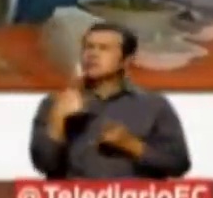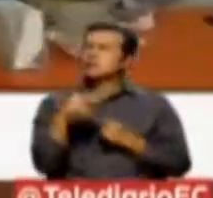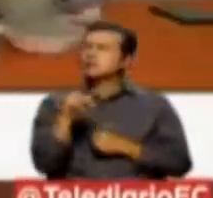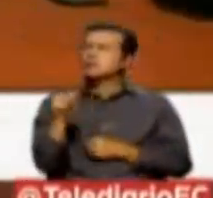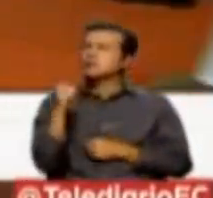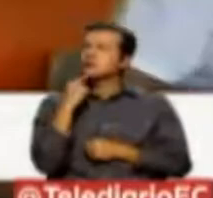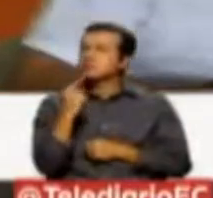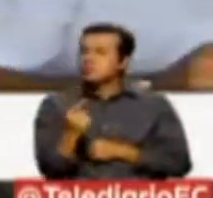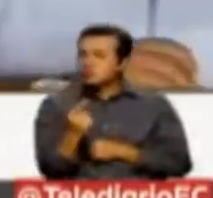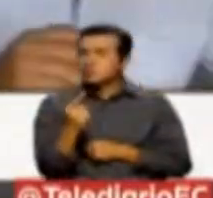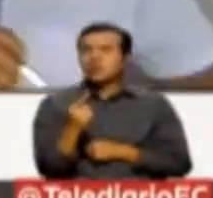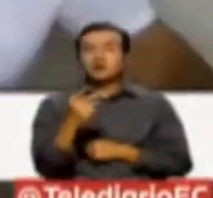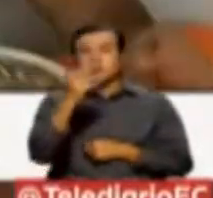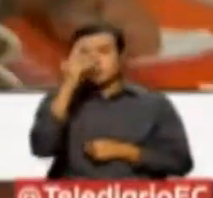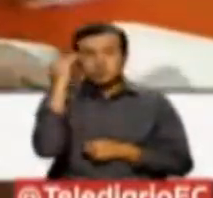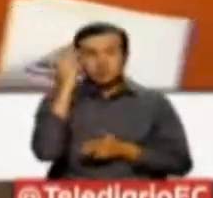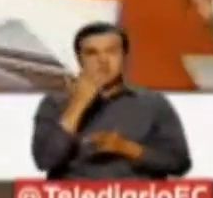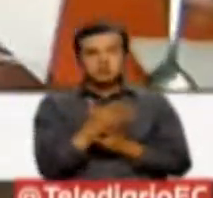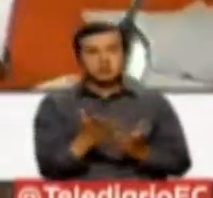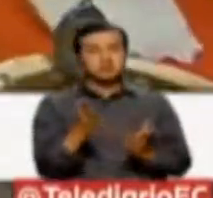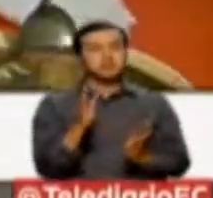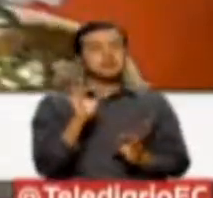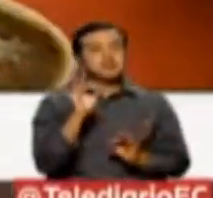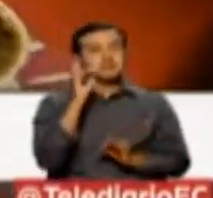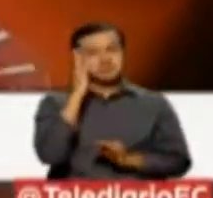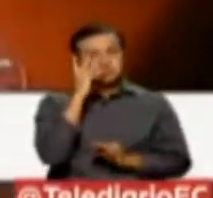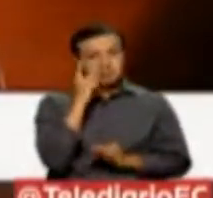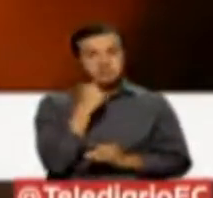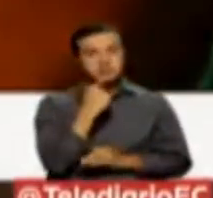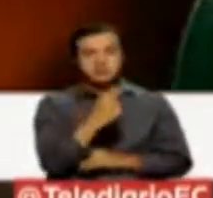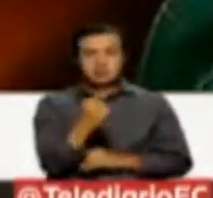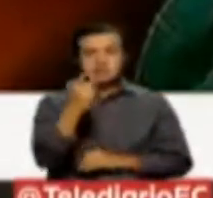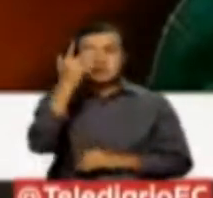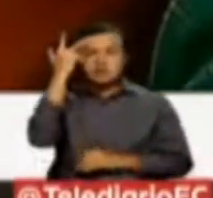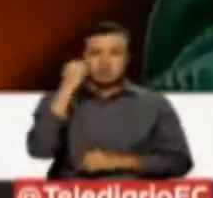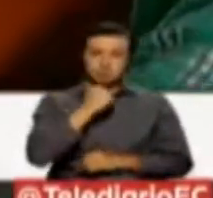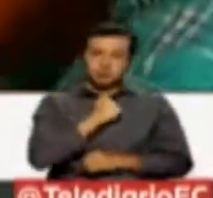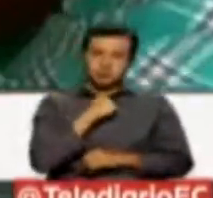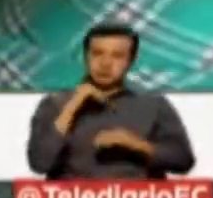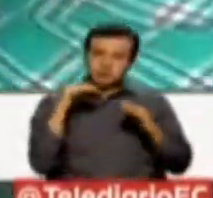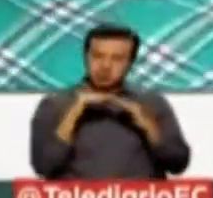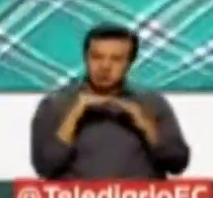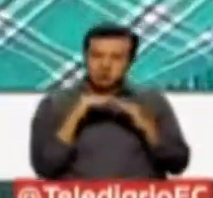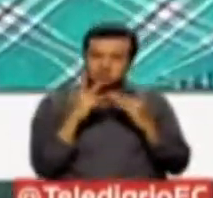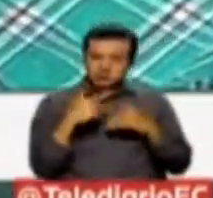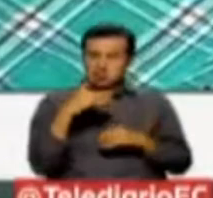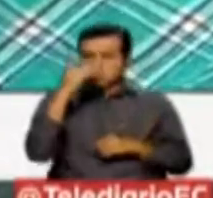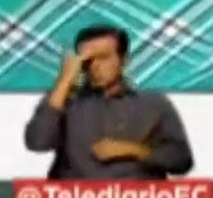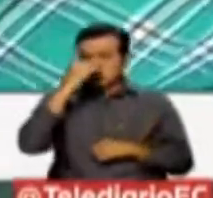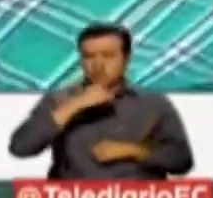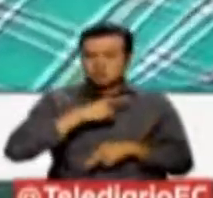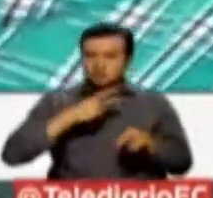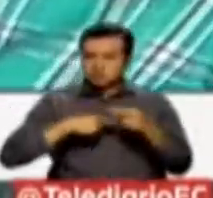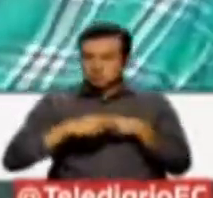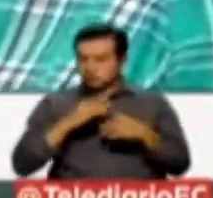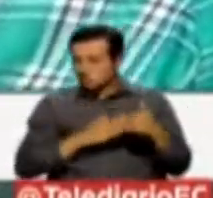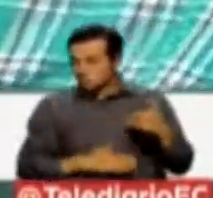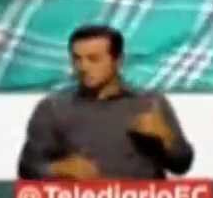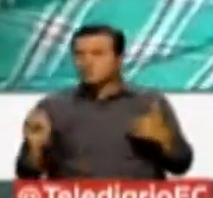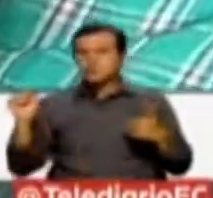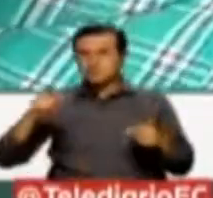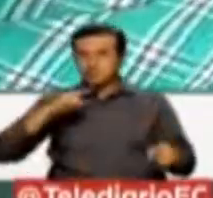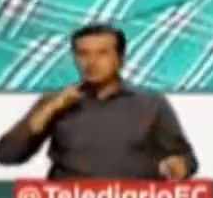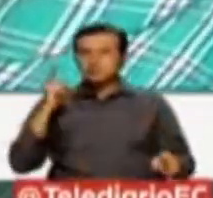Usted me explicaba su historia de emprendimiento, que es muy bonita. Usted me decía que empezó en su domicilio y que después decidió emprender en un negocio. Sí, así